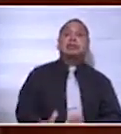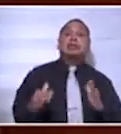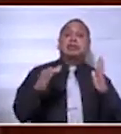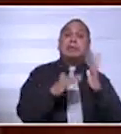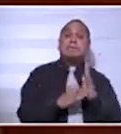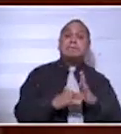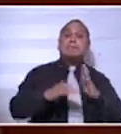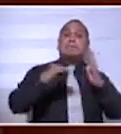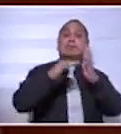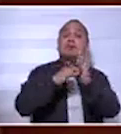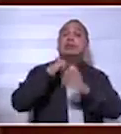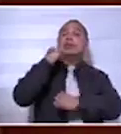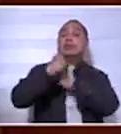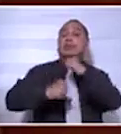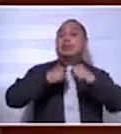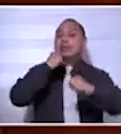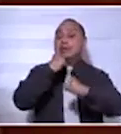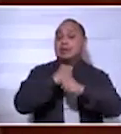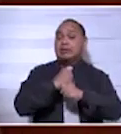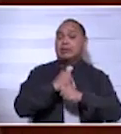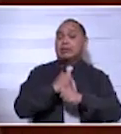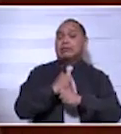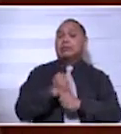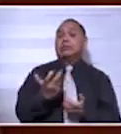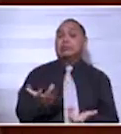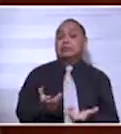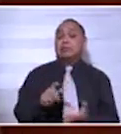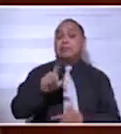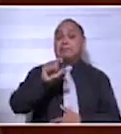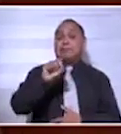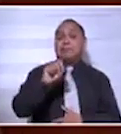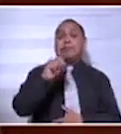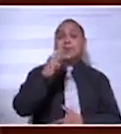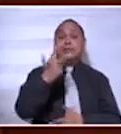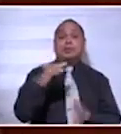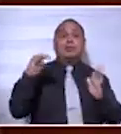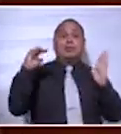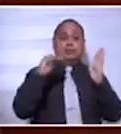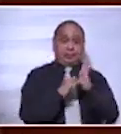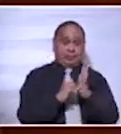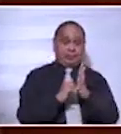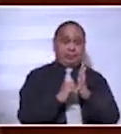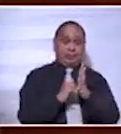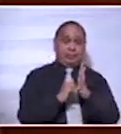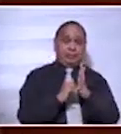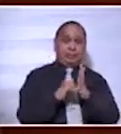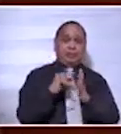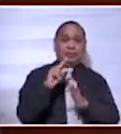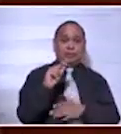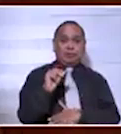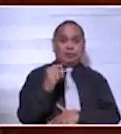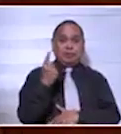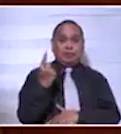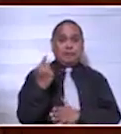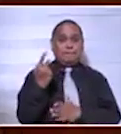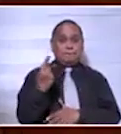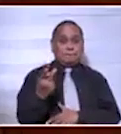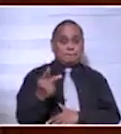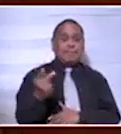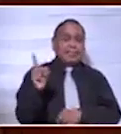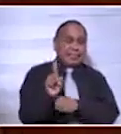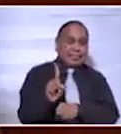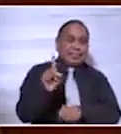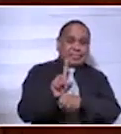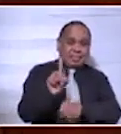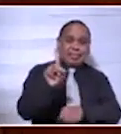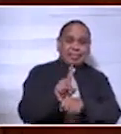10,340,000 pesos anuales lo que se tiene, que representa 28,000 pesos, 381 pesos diarios, que lo